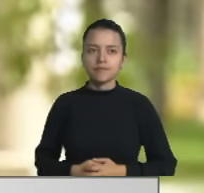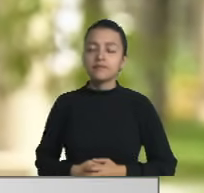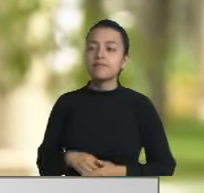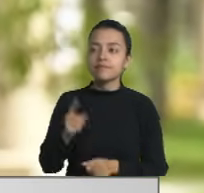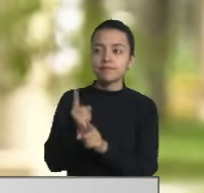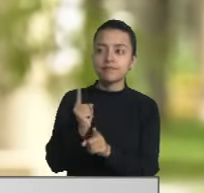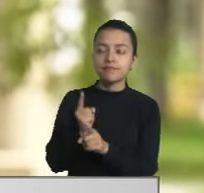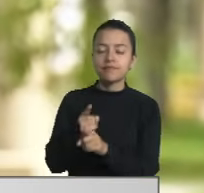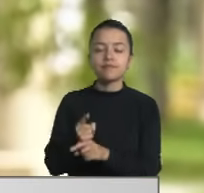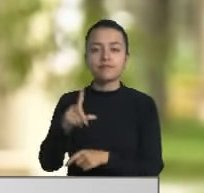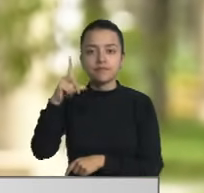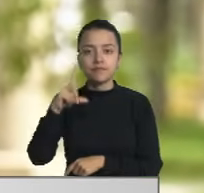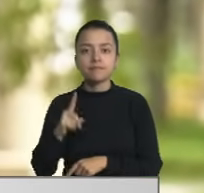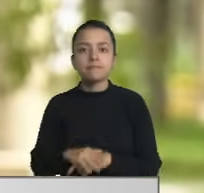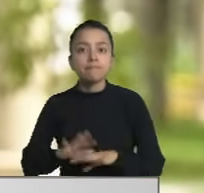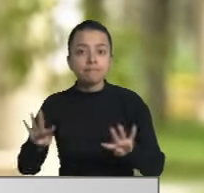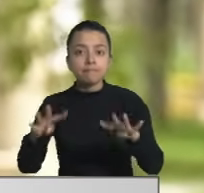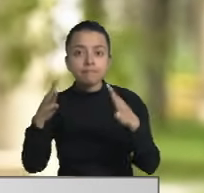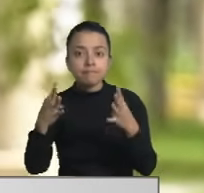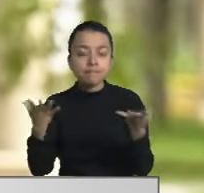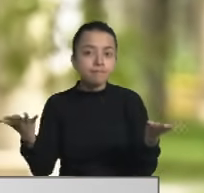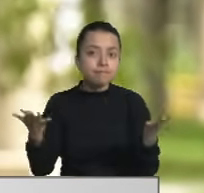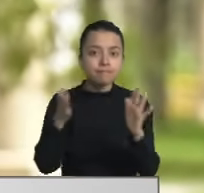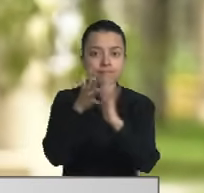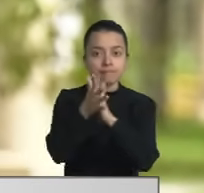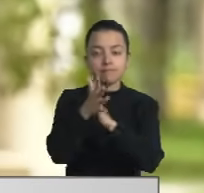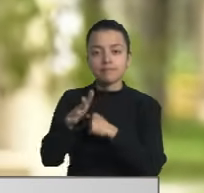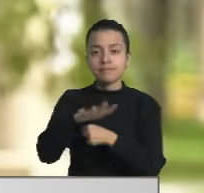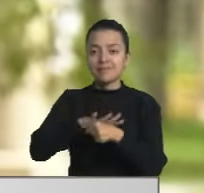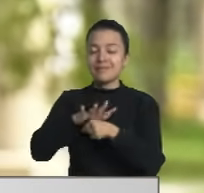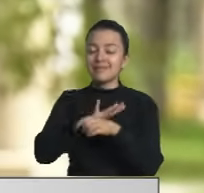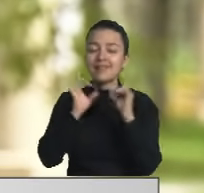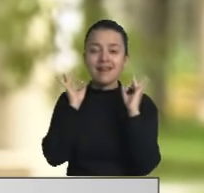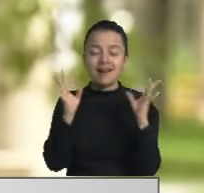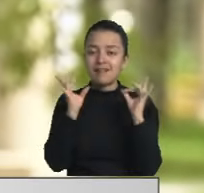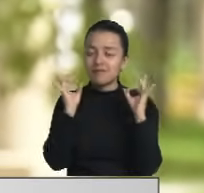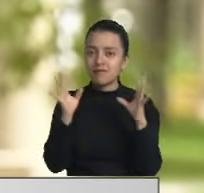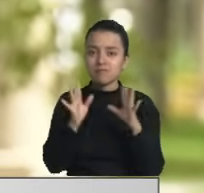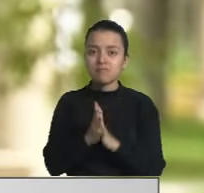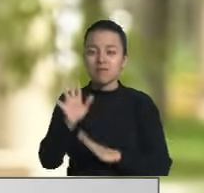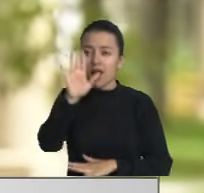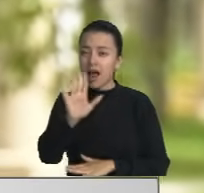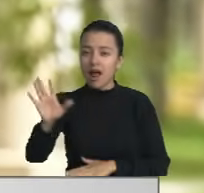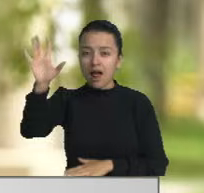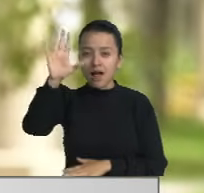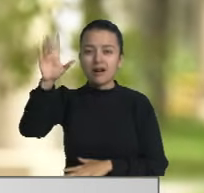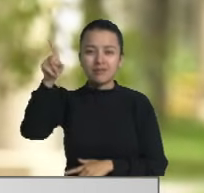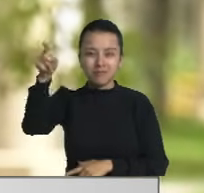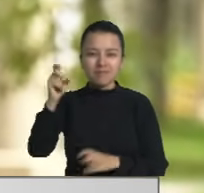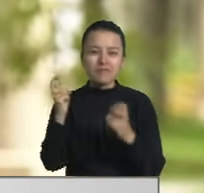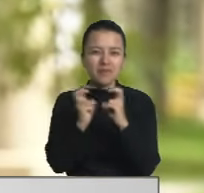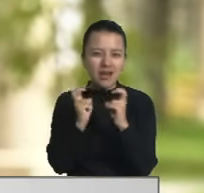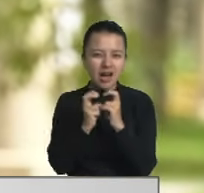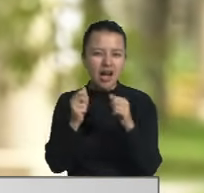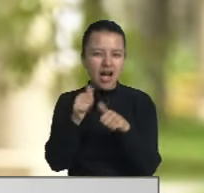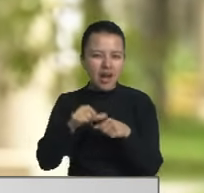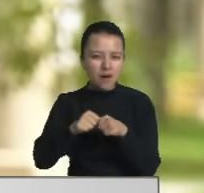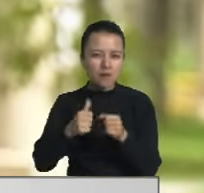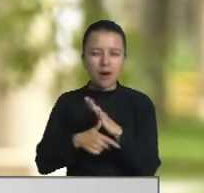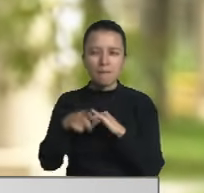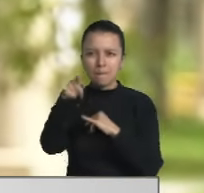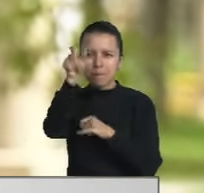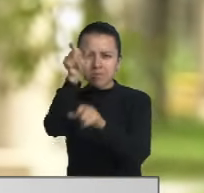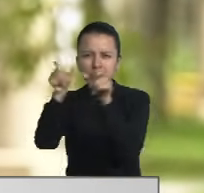Así es, Luisa y televidentes, y es que sigue siendo crítica la situación de orden público en el departamento de Arauca por las diferentes